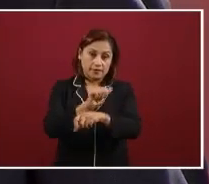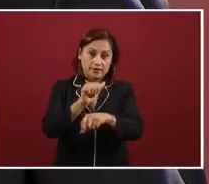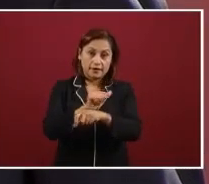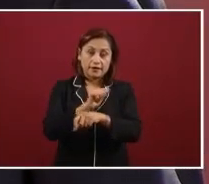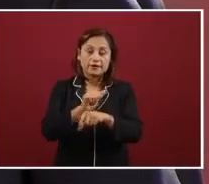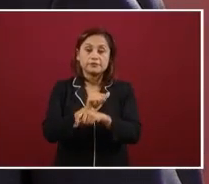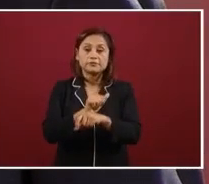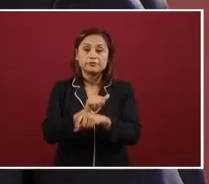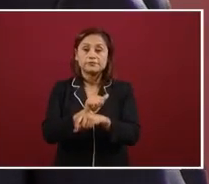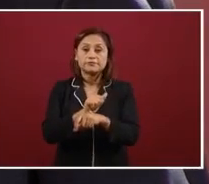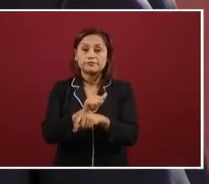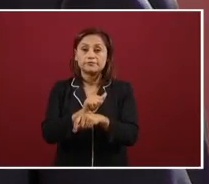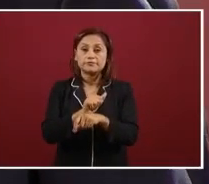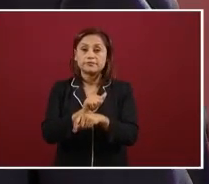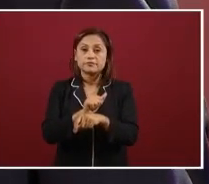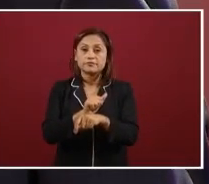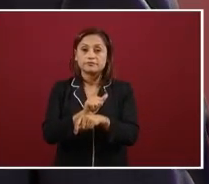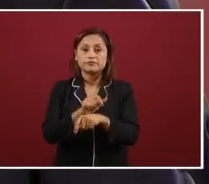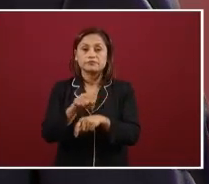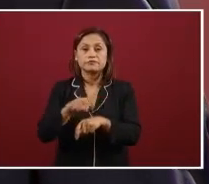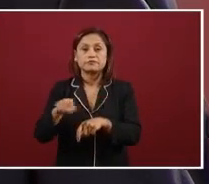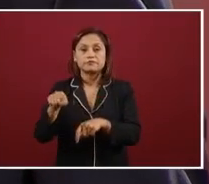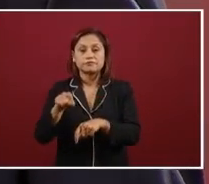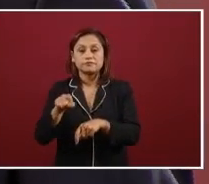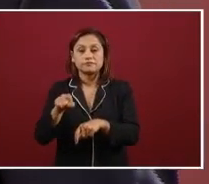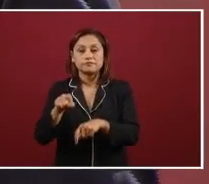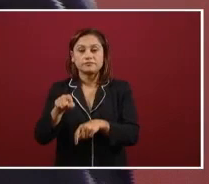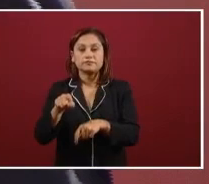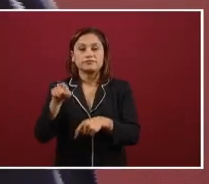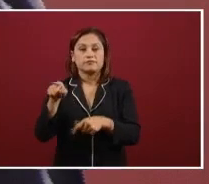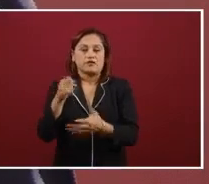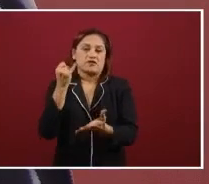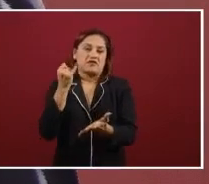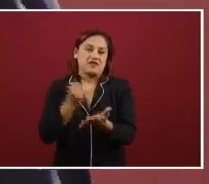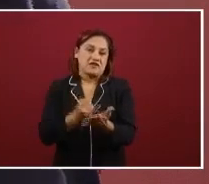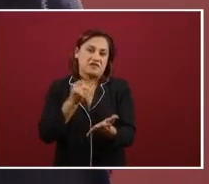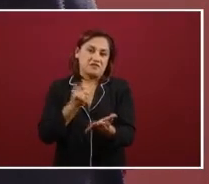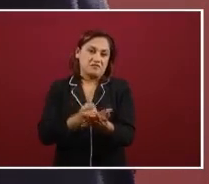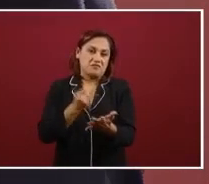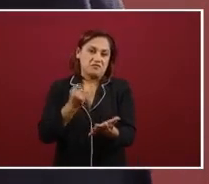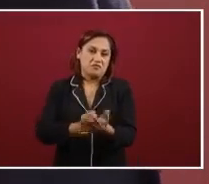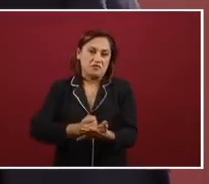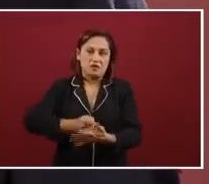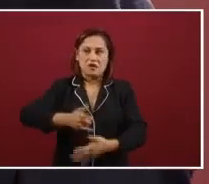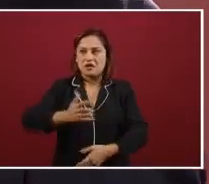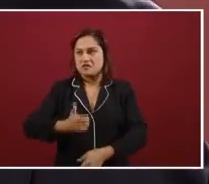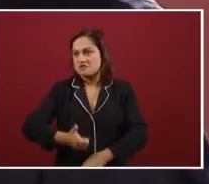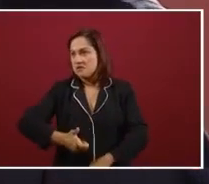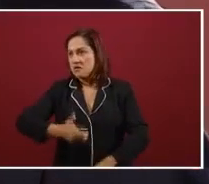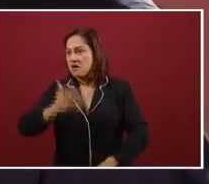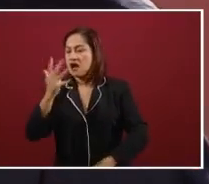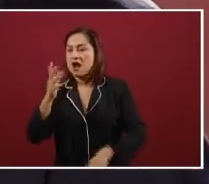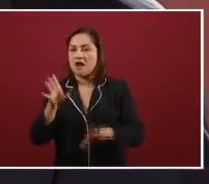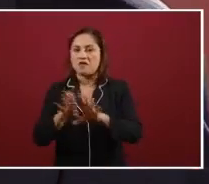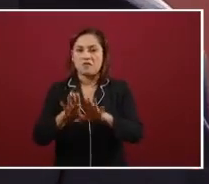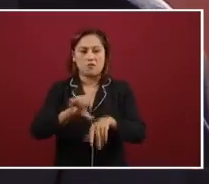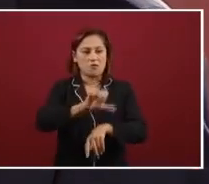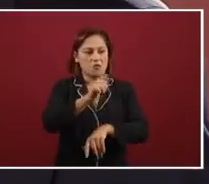de que ellos pagan impuestos y que es una competencia